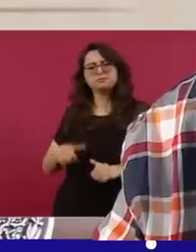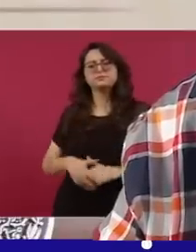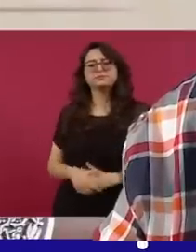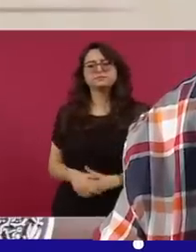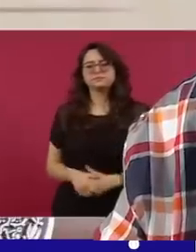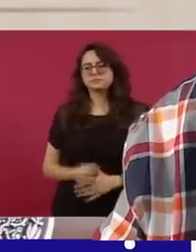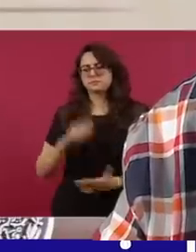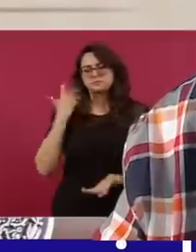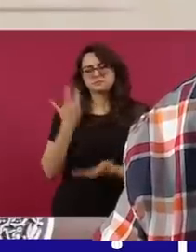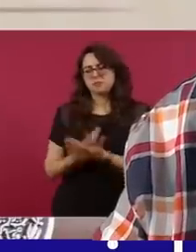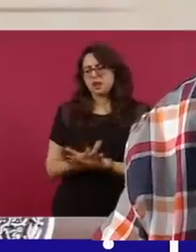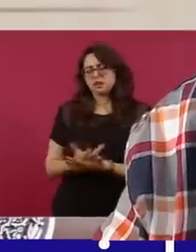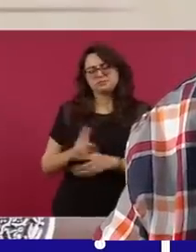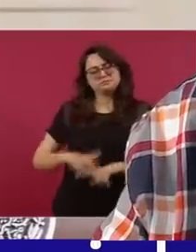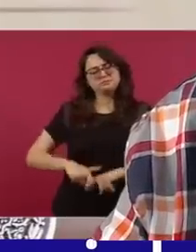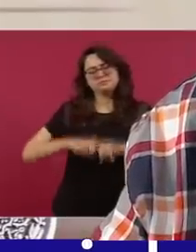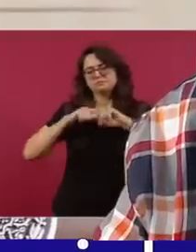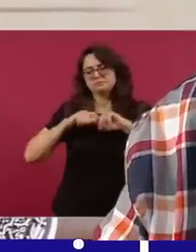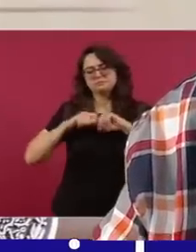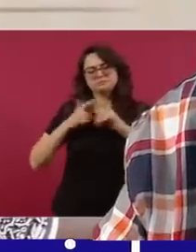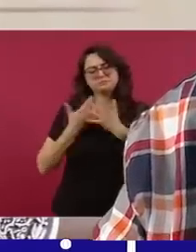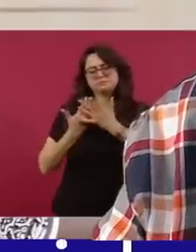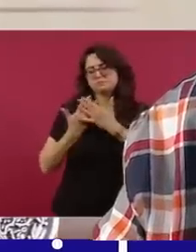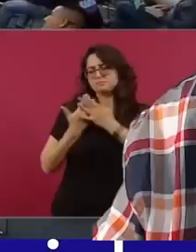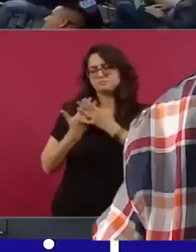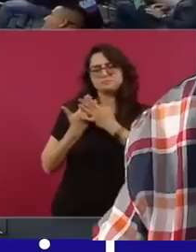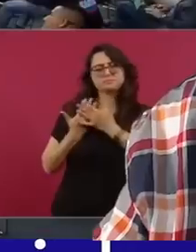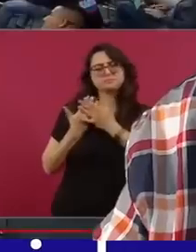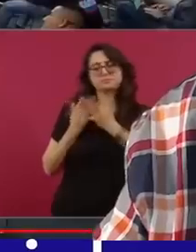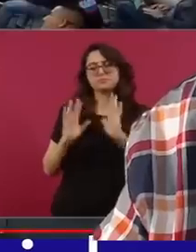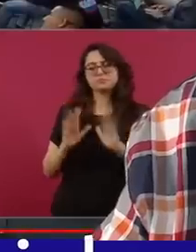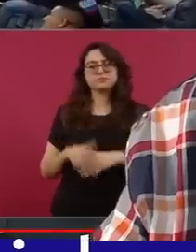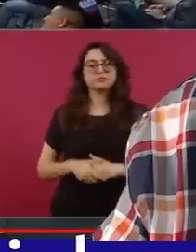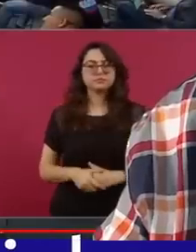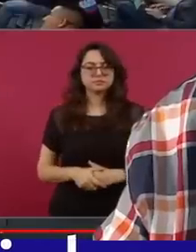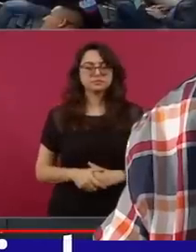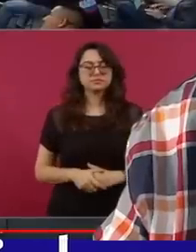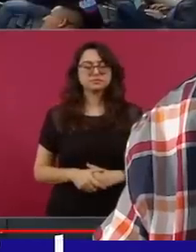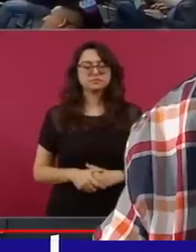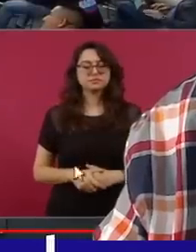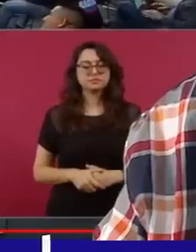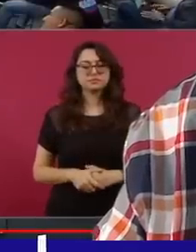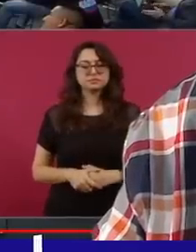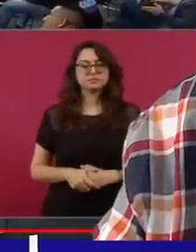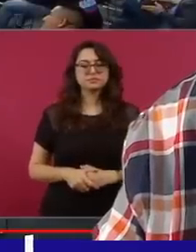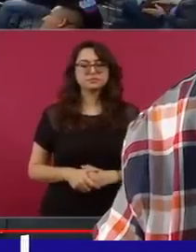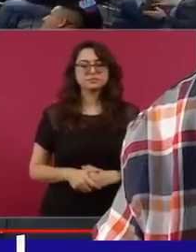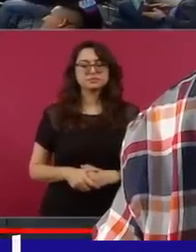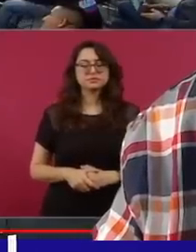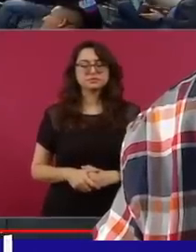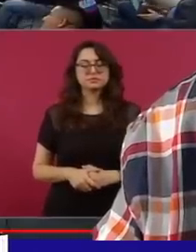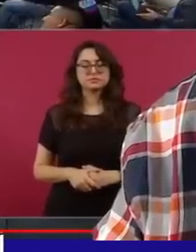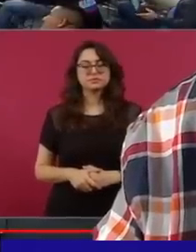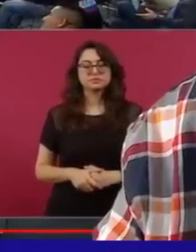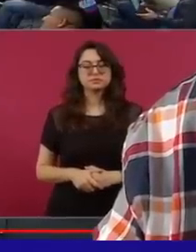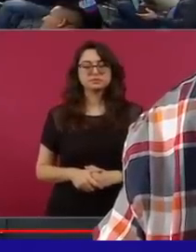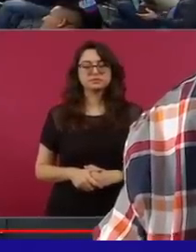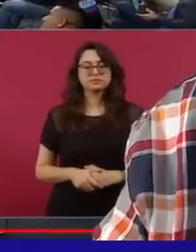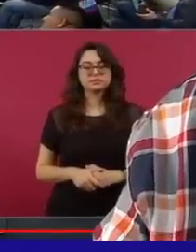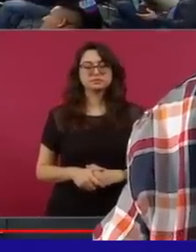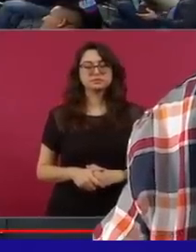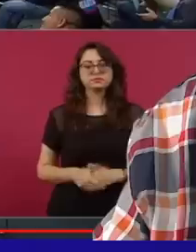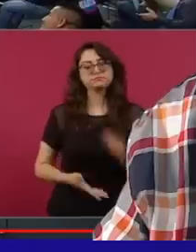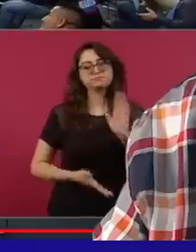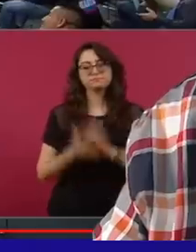Es una pausa. Un poco, bueno, no, es distinto. Pero